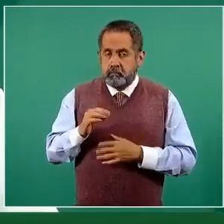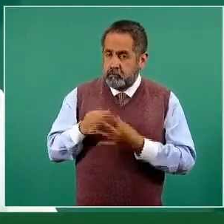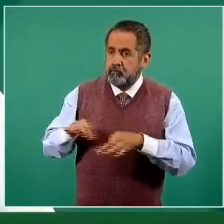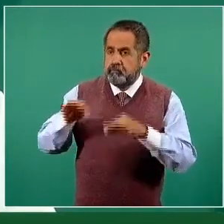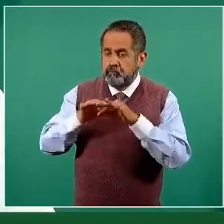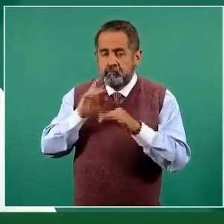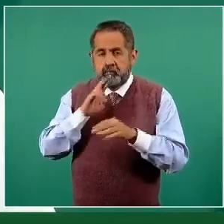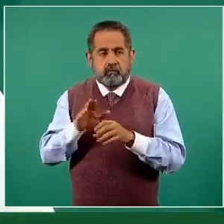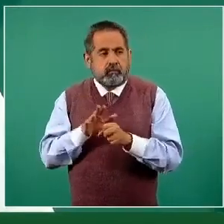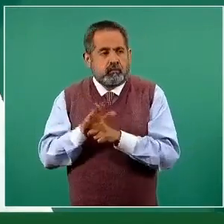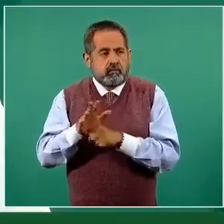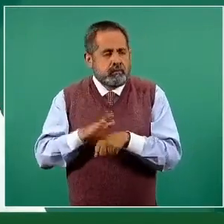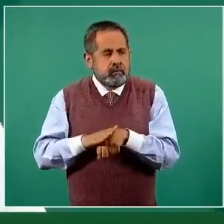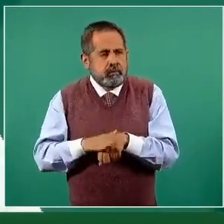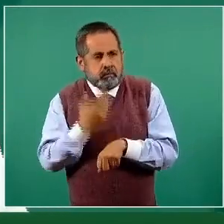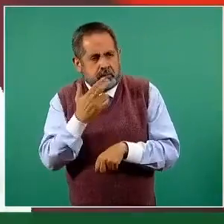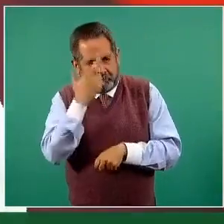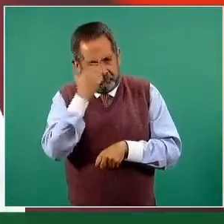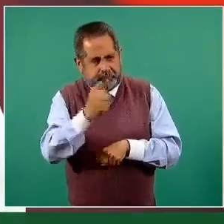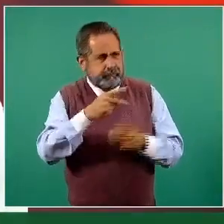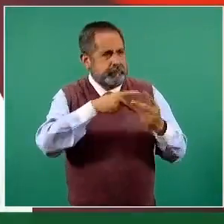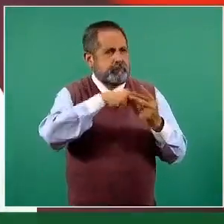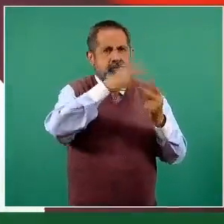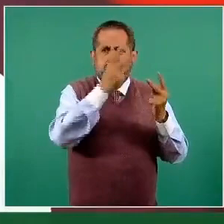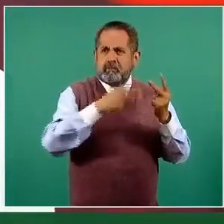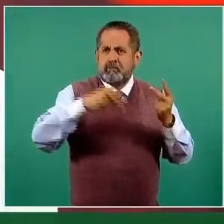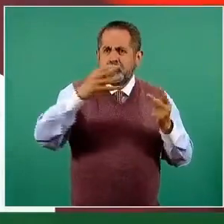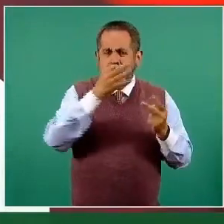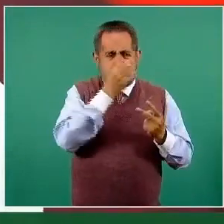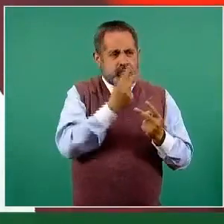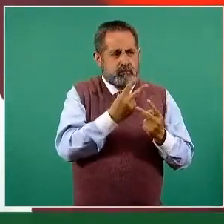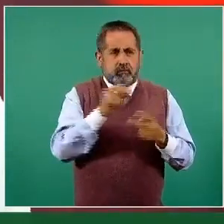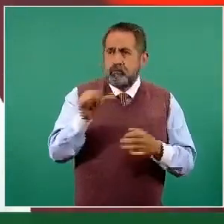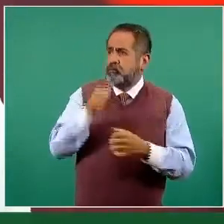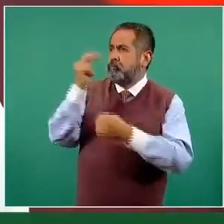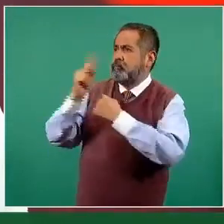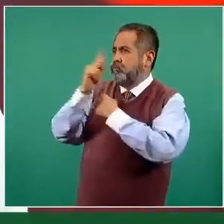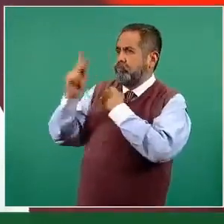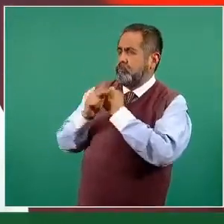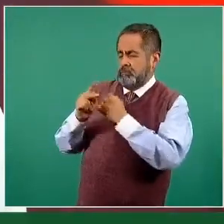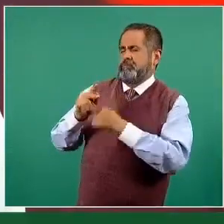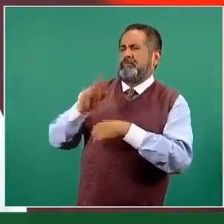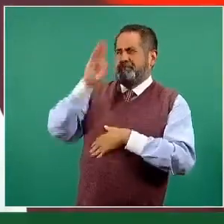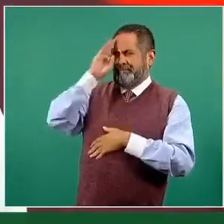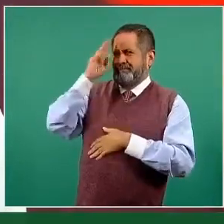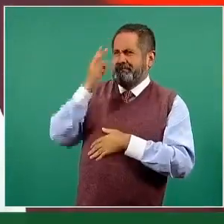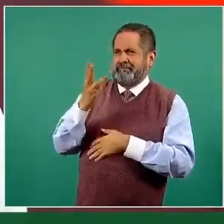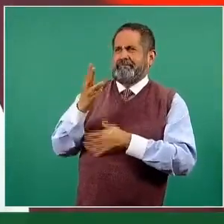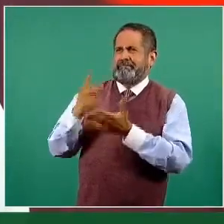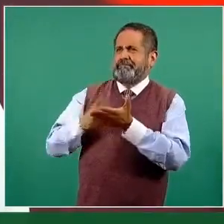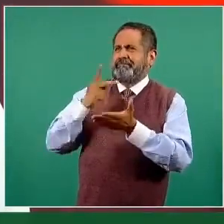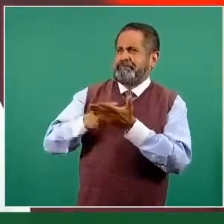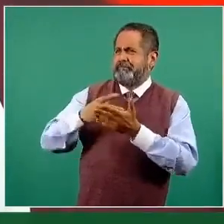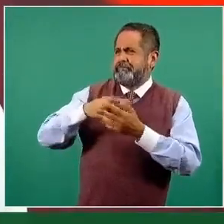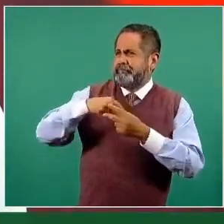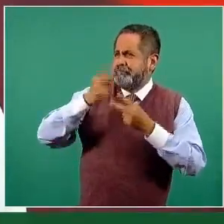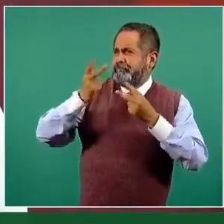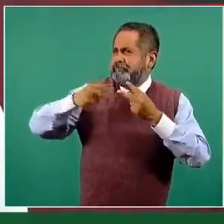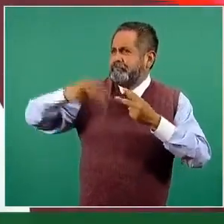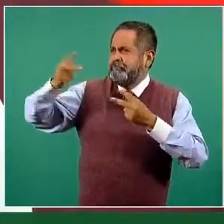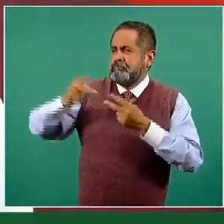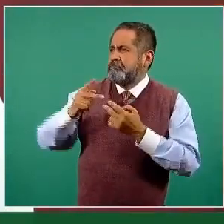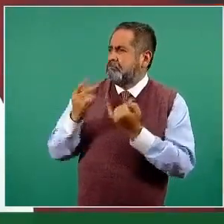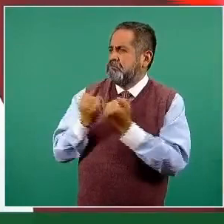relevante. ¿Qué explica que se comporte así? Hay países, por ejemplo, que tienen poblaciones de tamaño